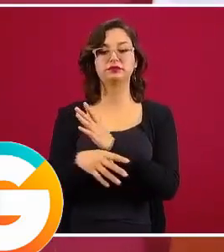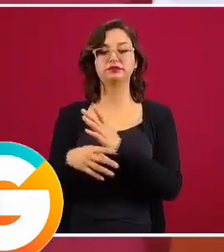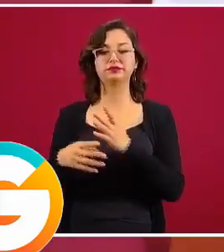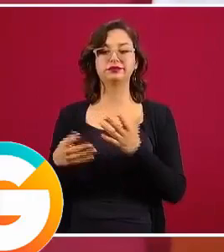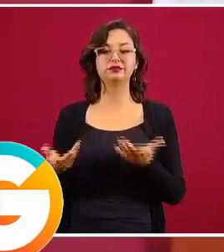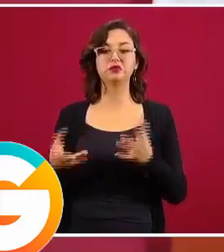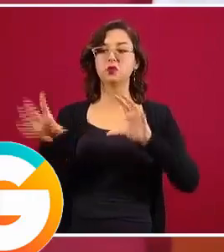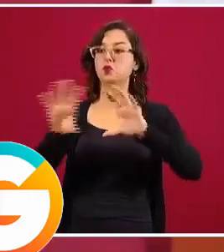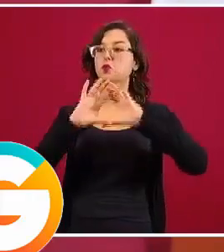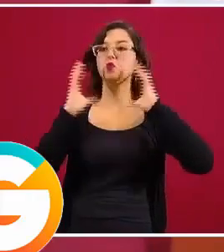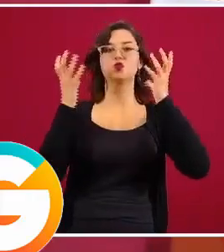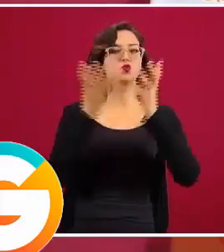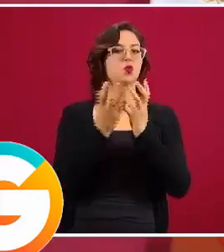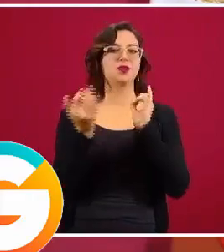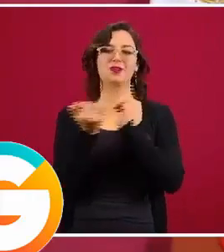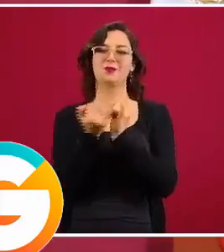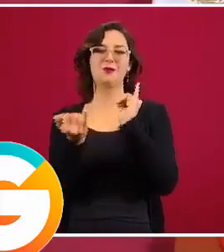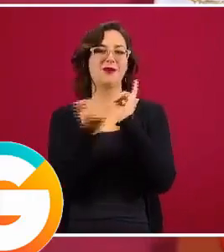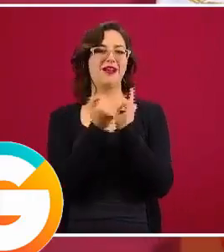asunto mundial.